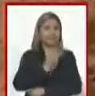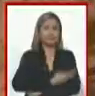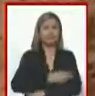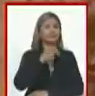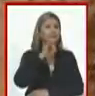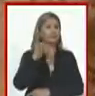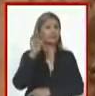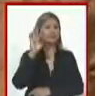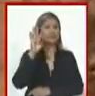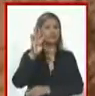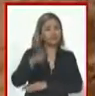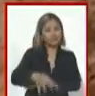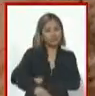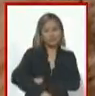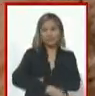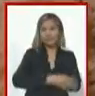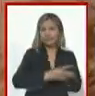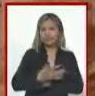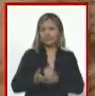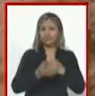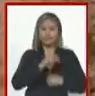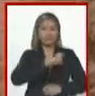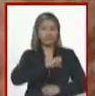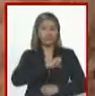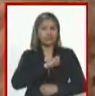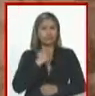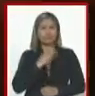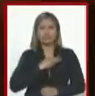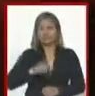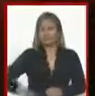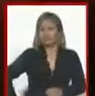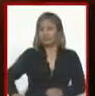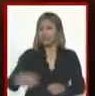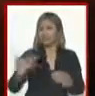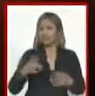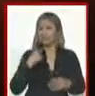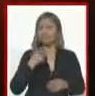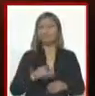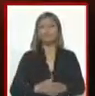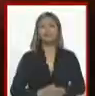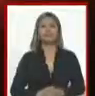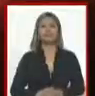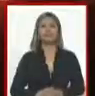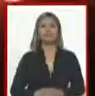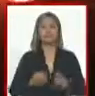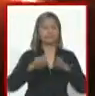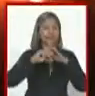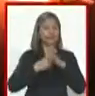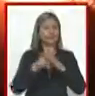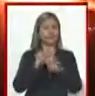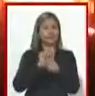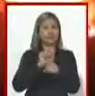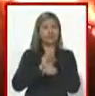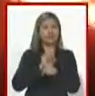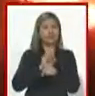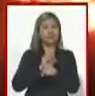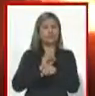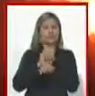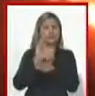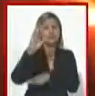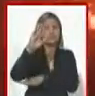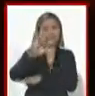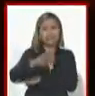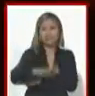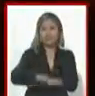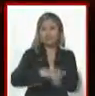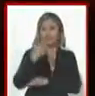Hemos estado ayer hasta las 4 de la mañana con los bomberos municipales, antenoche igual, y hoy día estamos empezando la labor cuando está cayendo el sol para